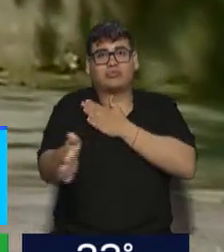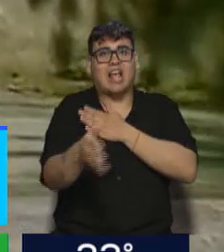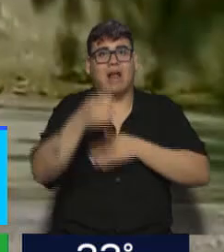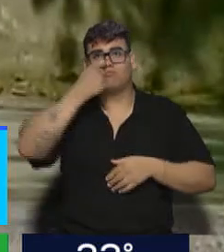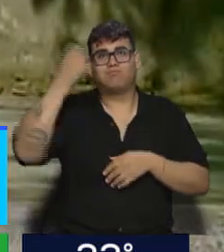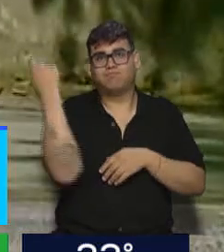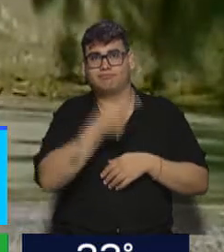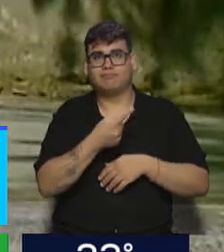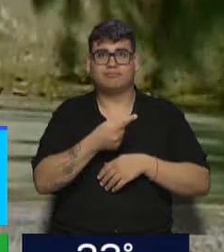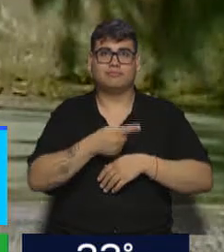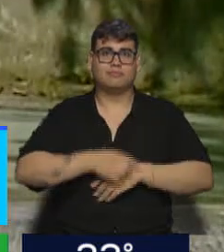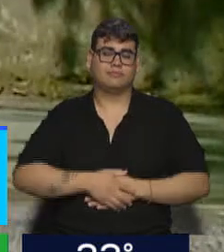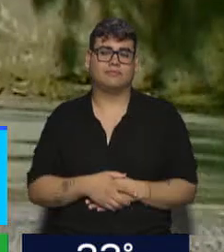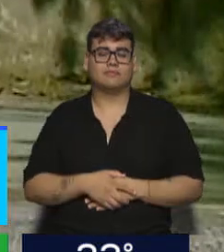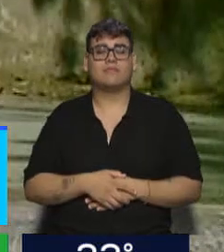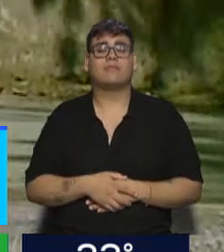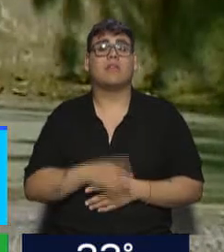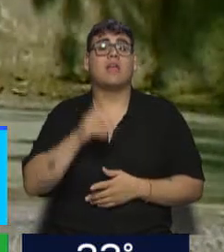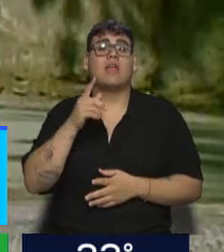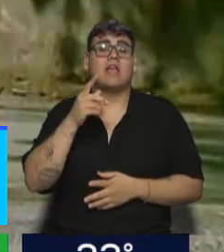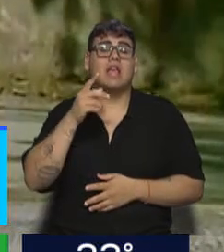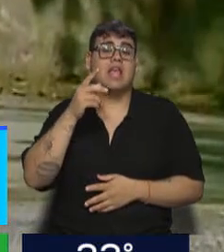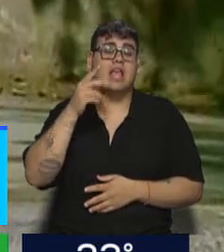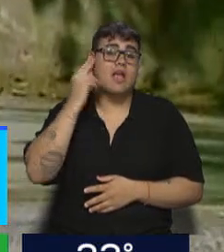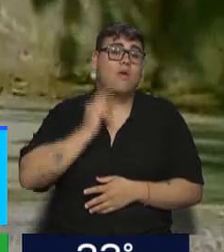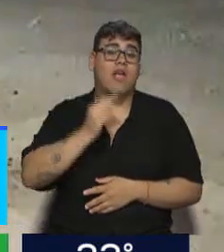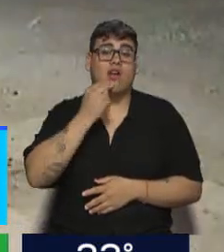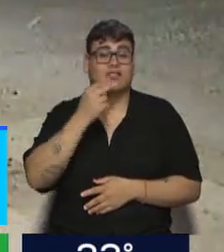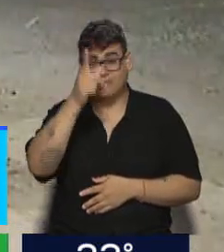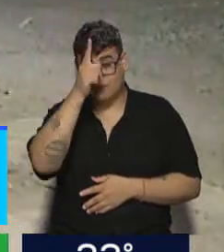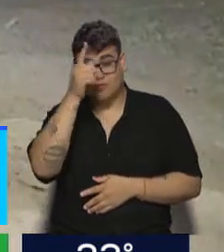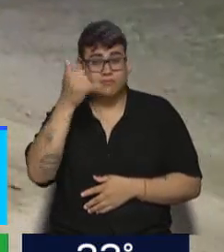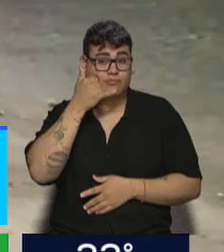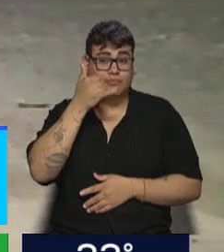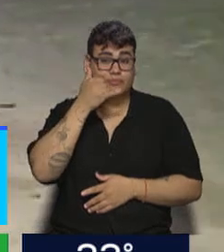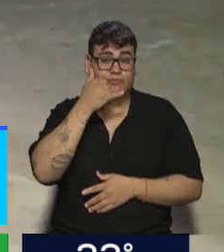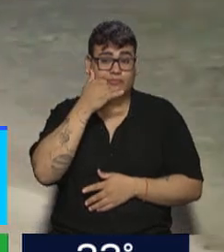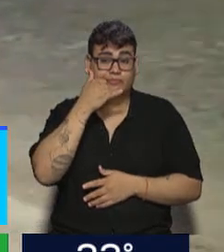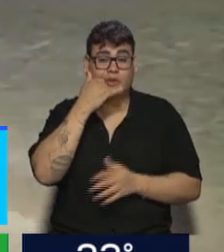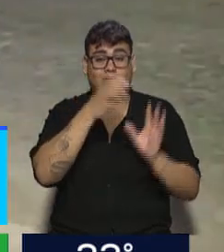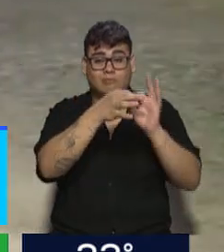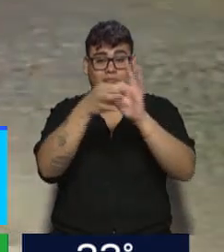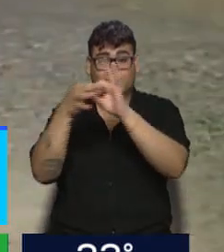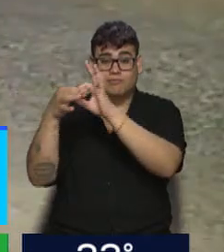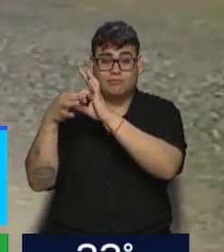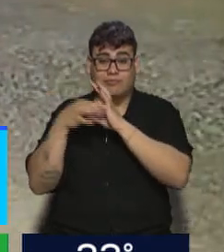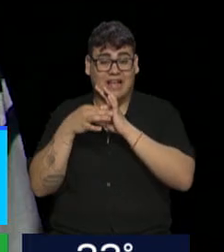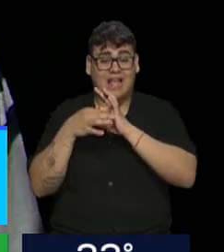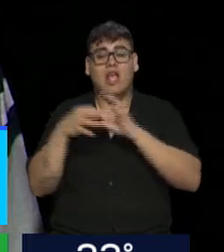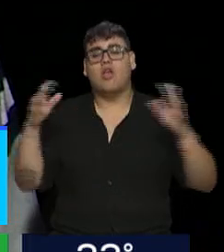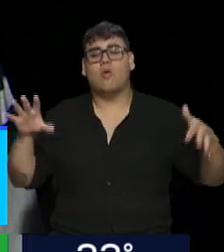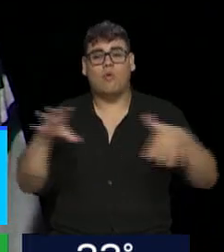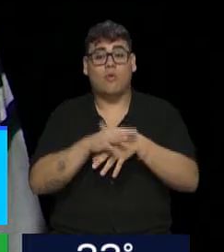y se fue comunicando a través la frecuencia policial y se logró hacer un c rojo donde finalmente se terminó deteniendo la